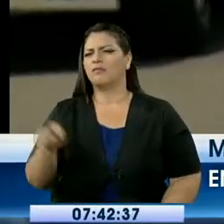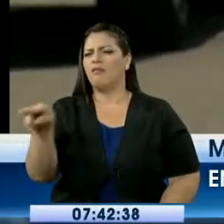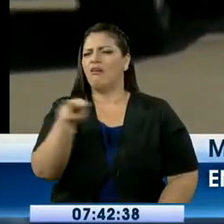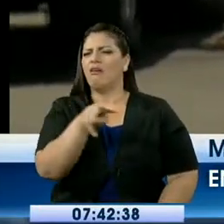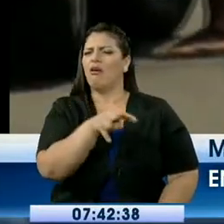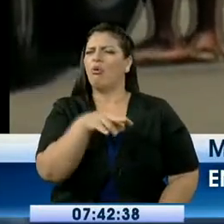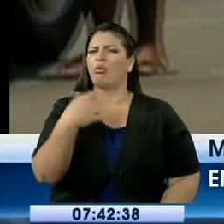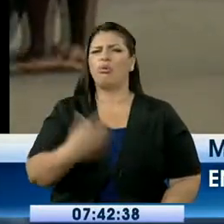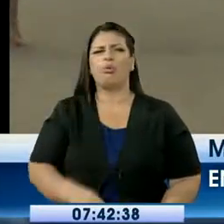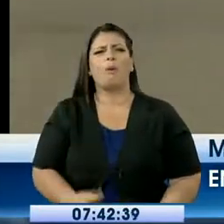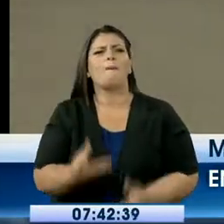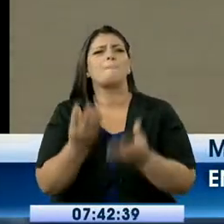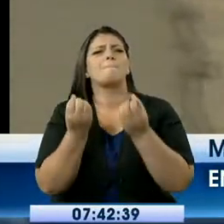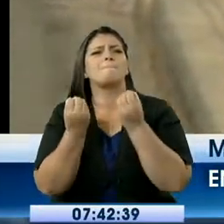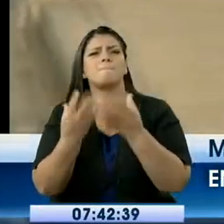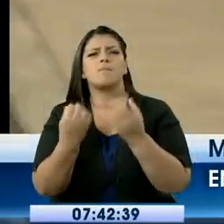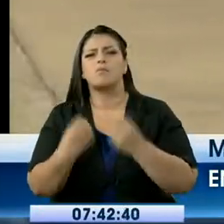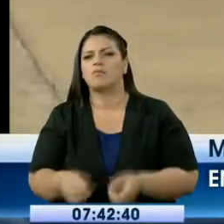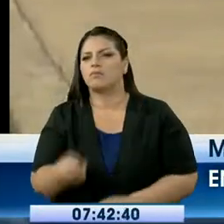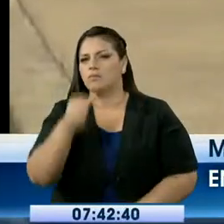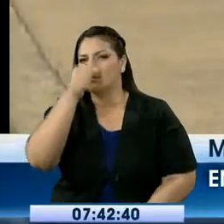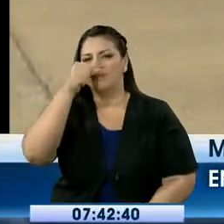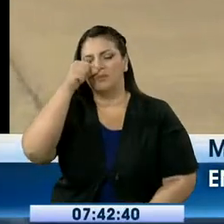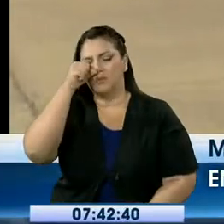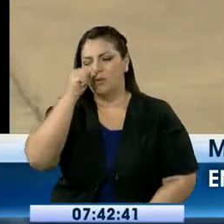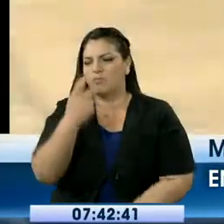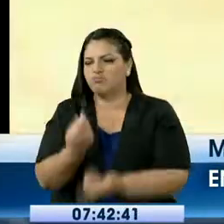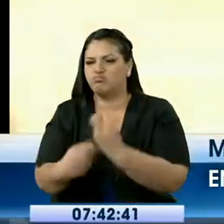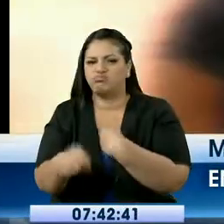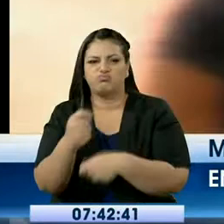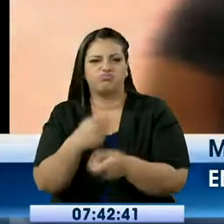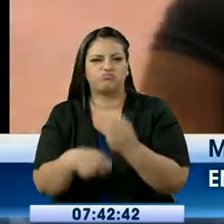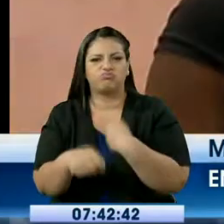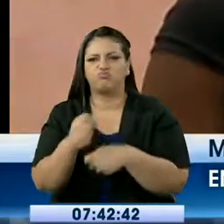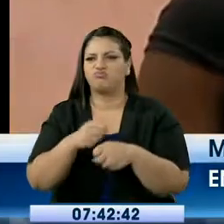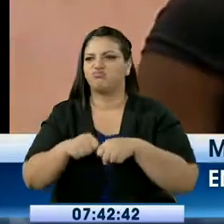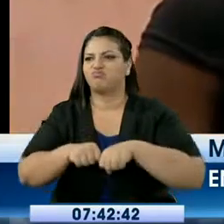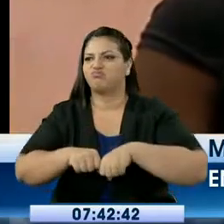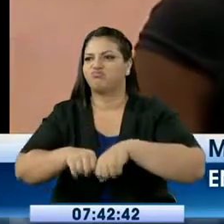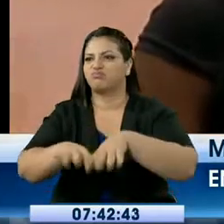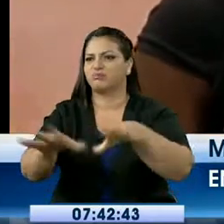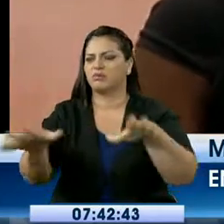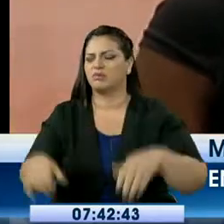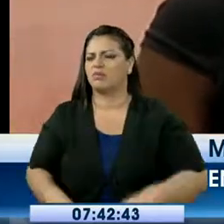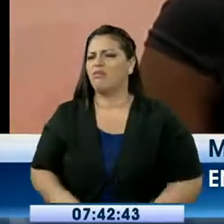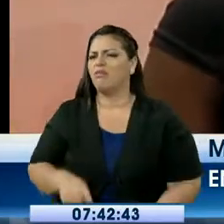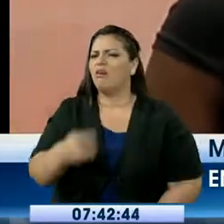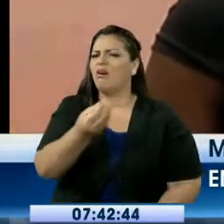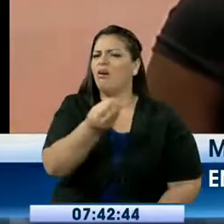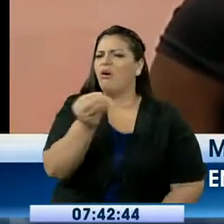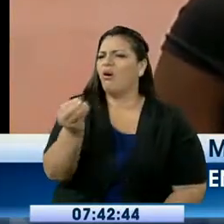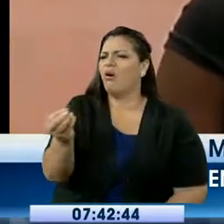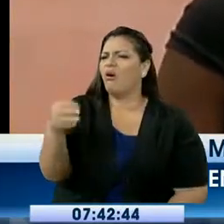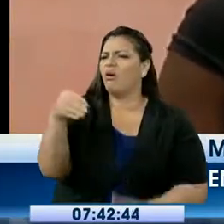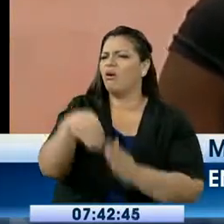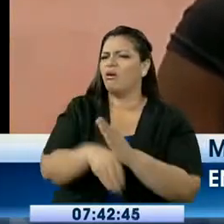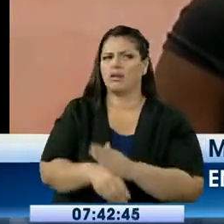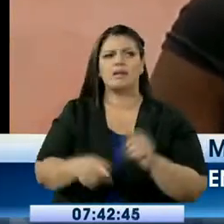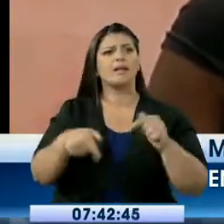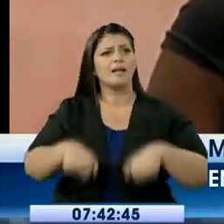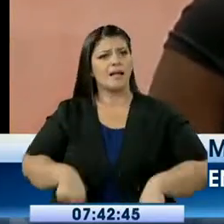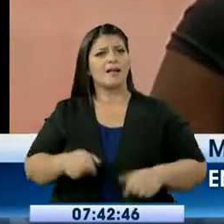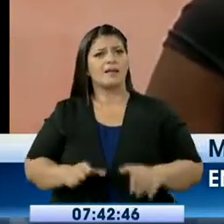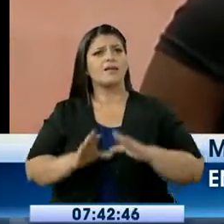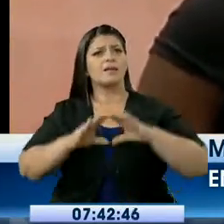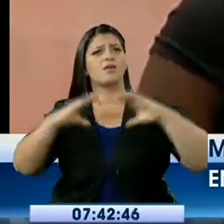lo que es la reconocida droga H. Tanto que la juventud se está perdiendo y a la vez nosotros como moradores, que hay un comité barrial que es Esmeralda Libre, solicitamos de